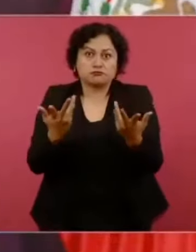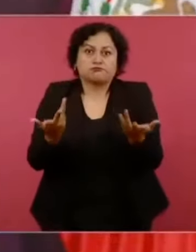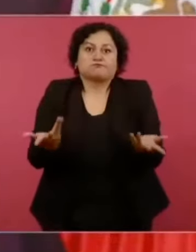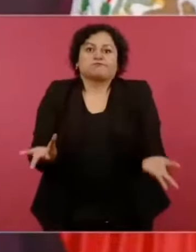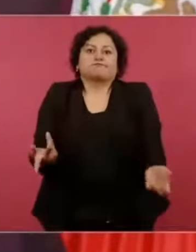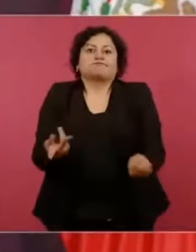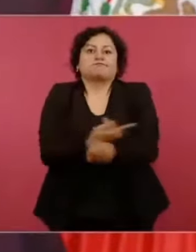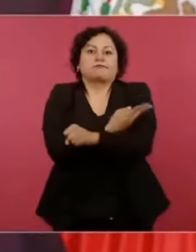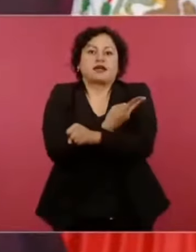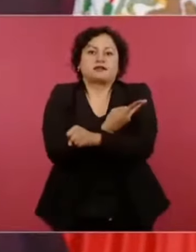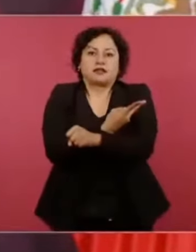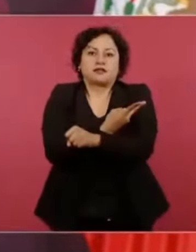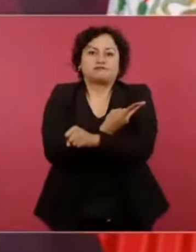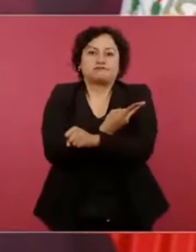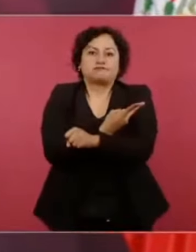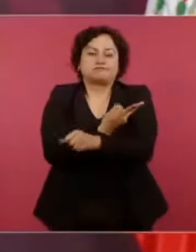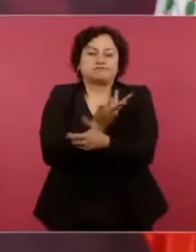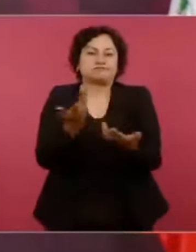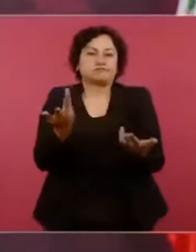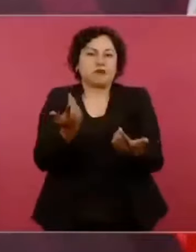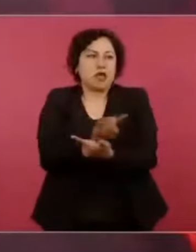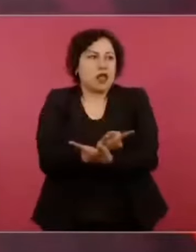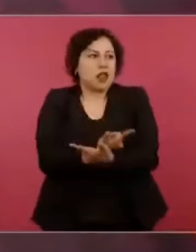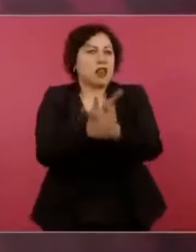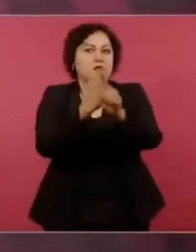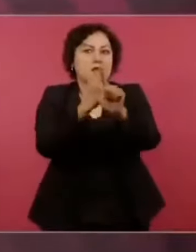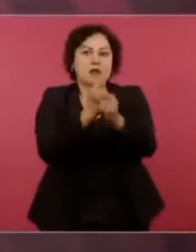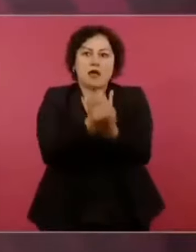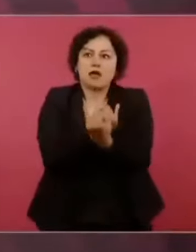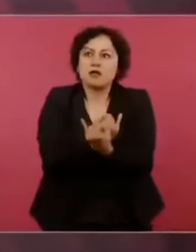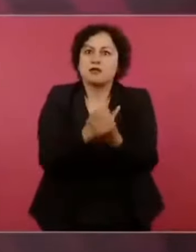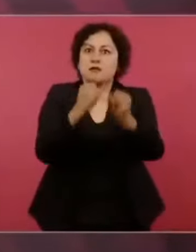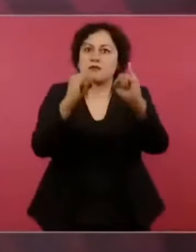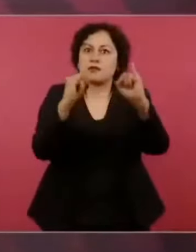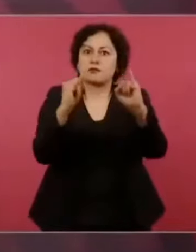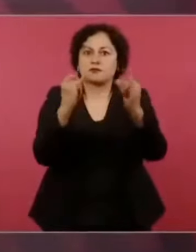ya es la ley del más fuerte,